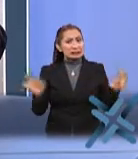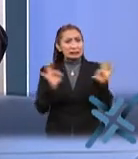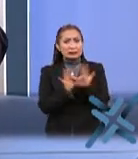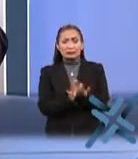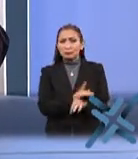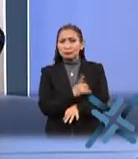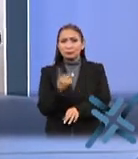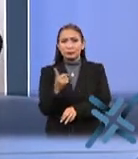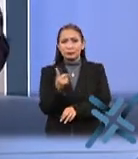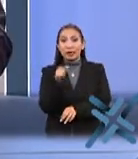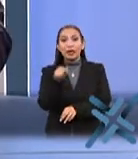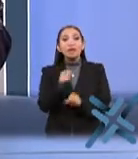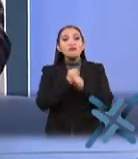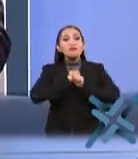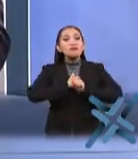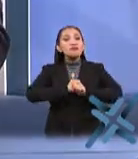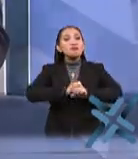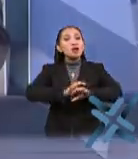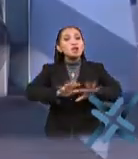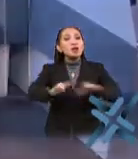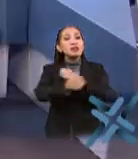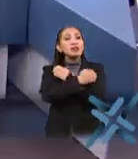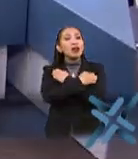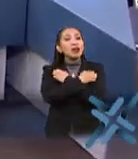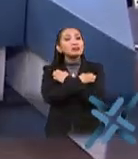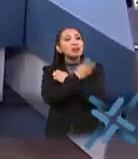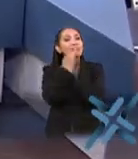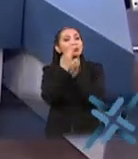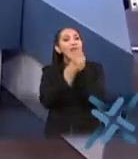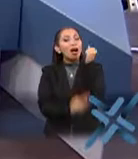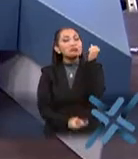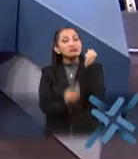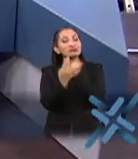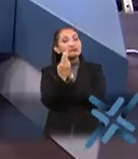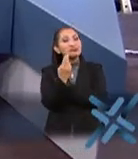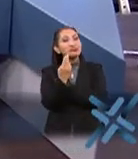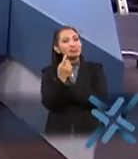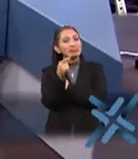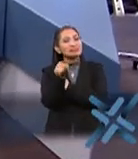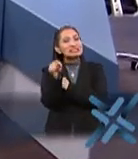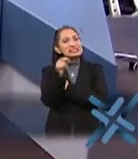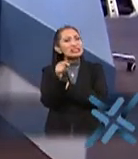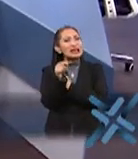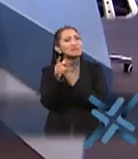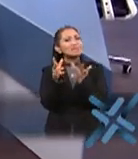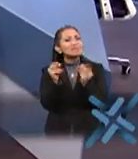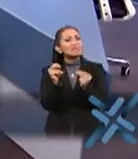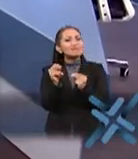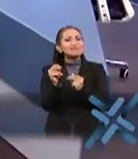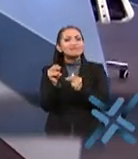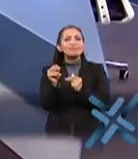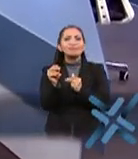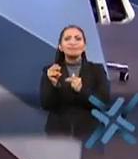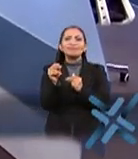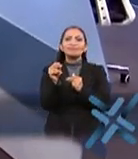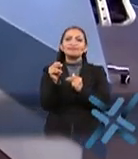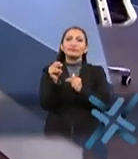la información y la educación en este binomio, pues que no se